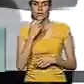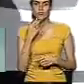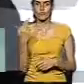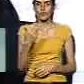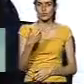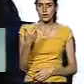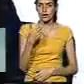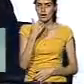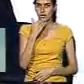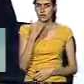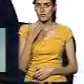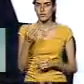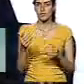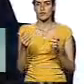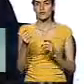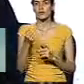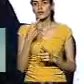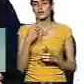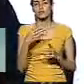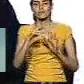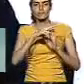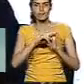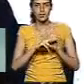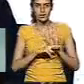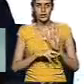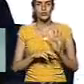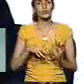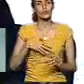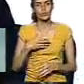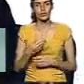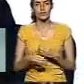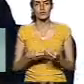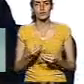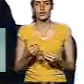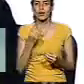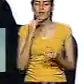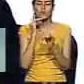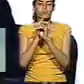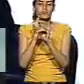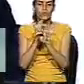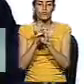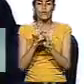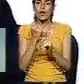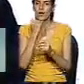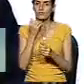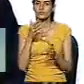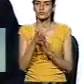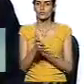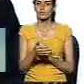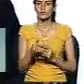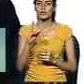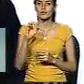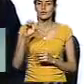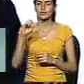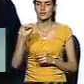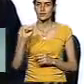su defensa y que tiene que cumplir unos requisitos, y que pueden meterse en la página web de DAEX, que